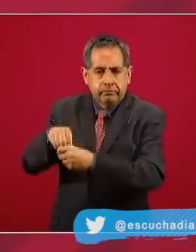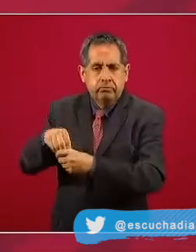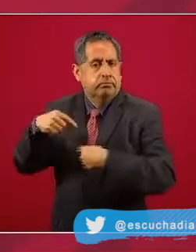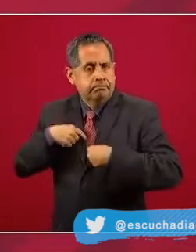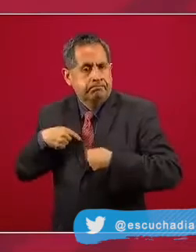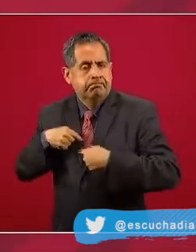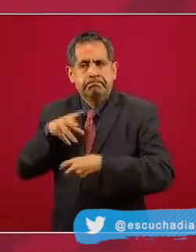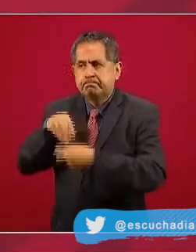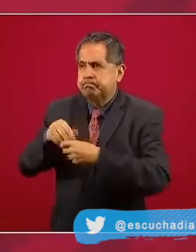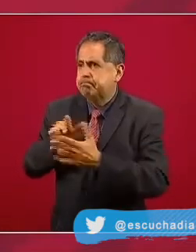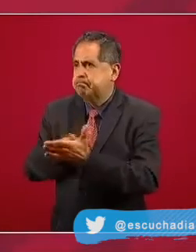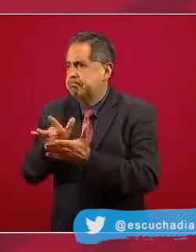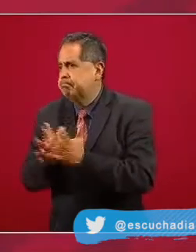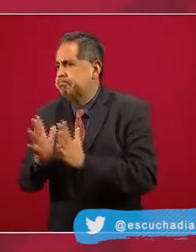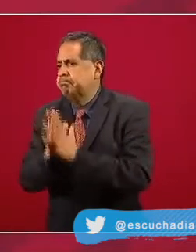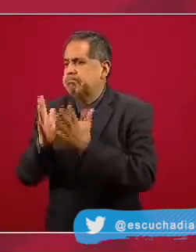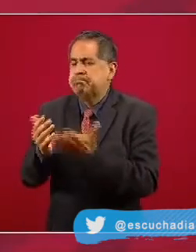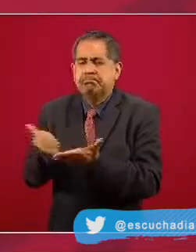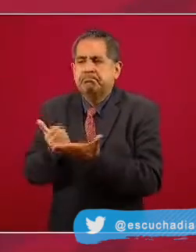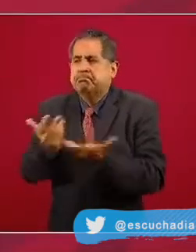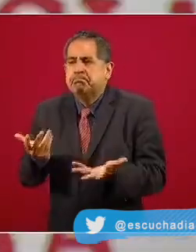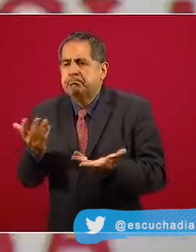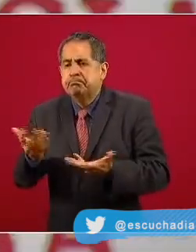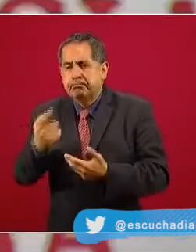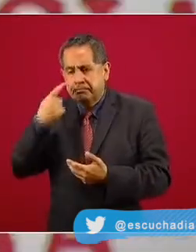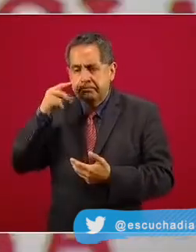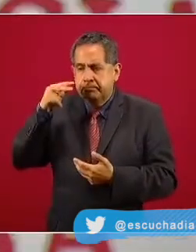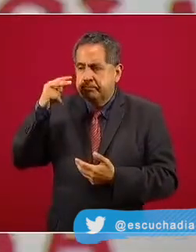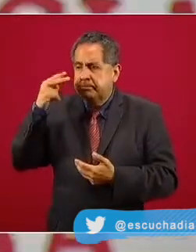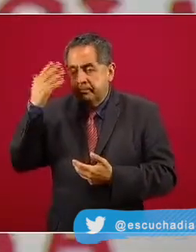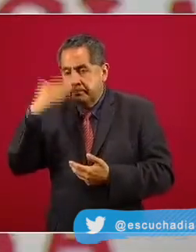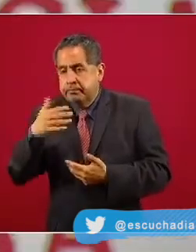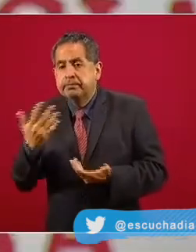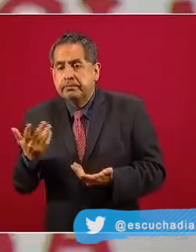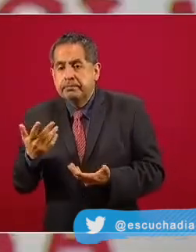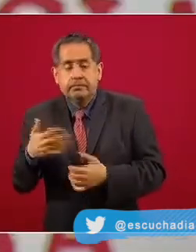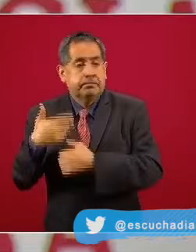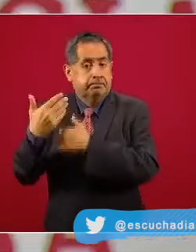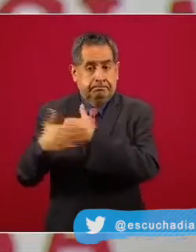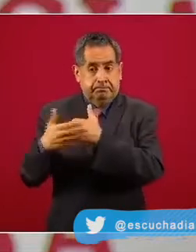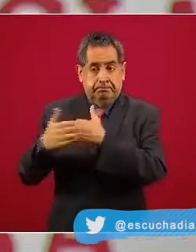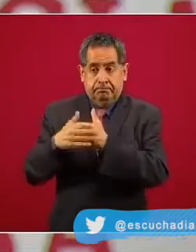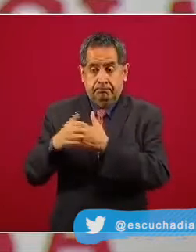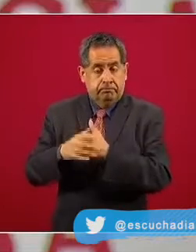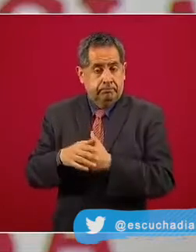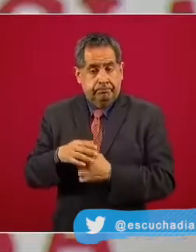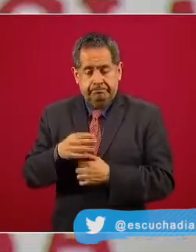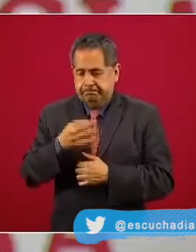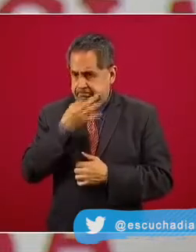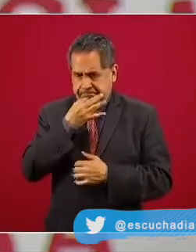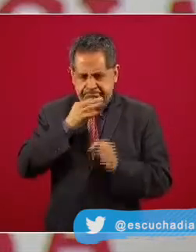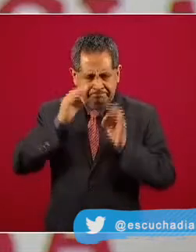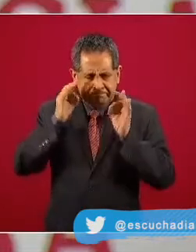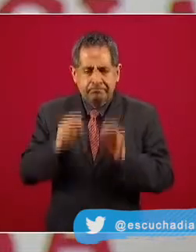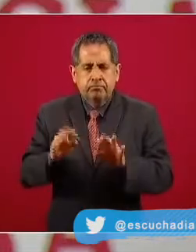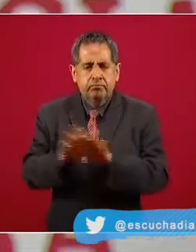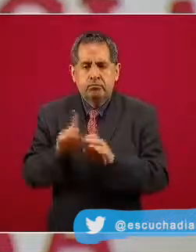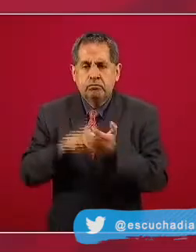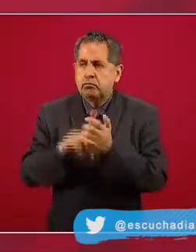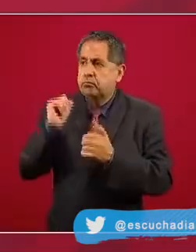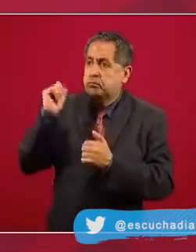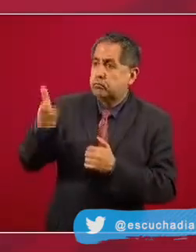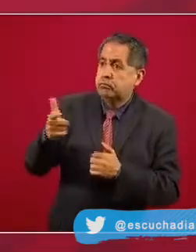la fase 3 de estudios clínicos pertinentes. Los nombres de las empresas son Janssen Pharmaceuticals, CanSino Biologics